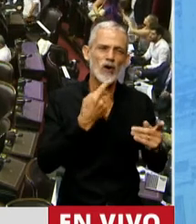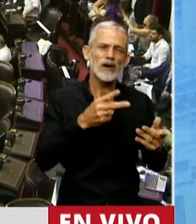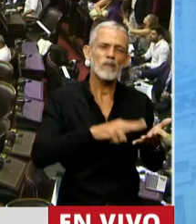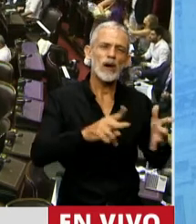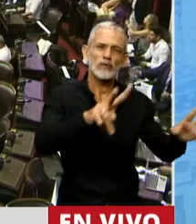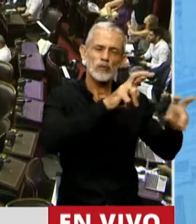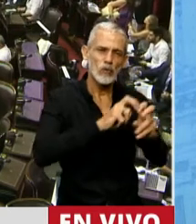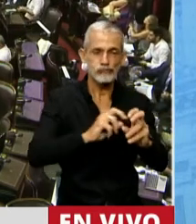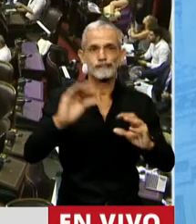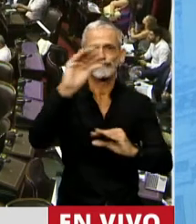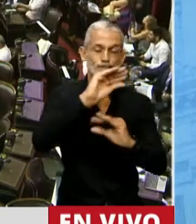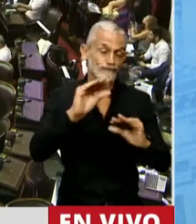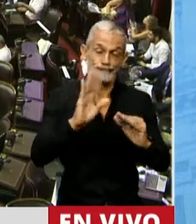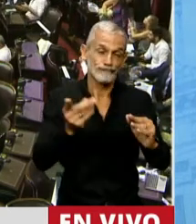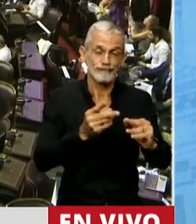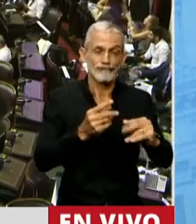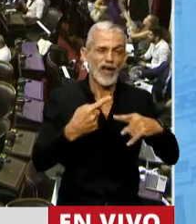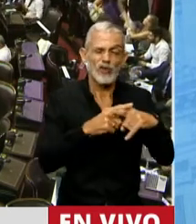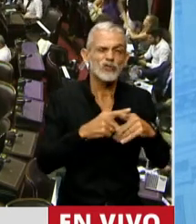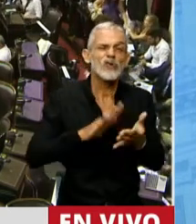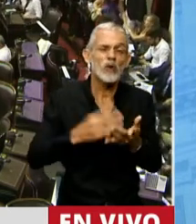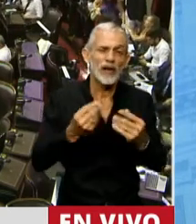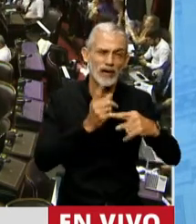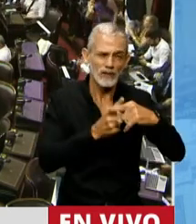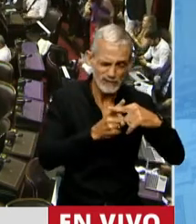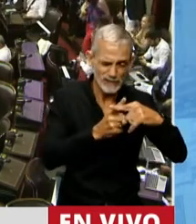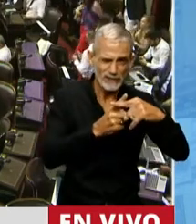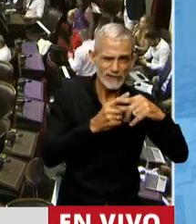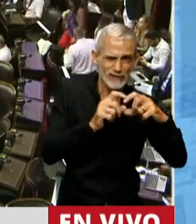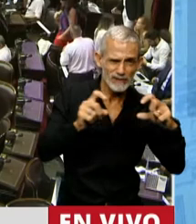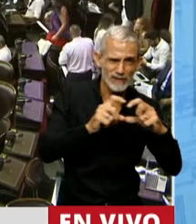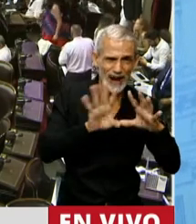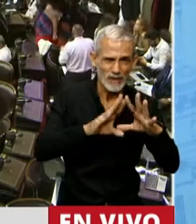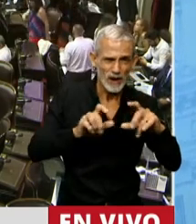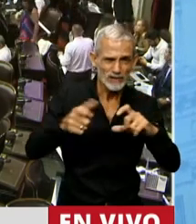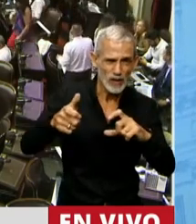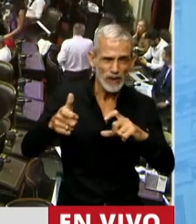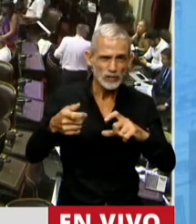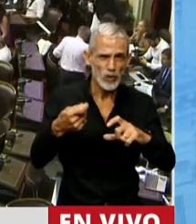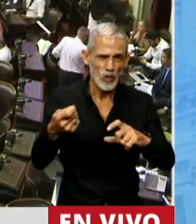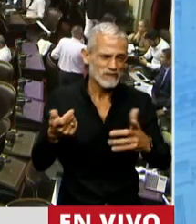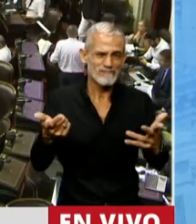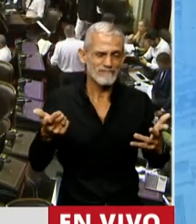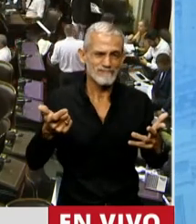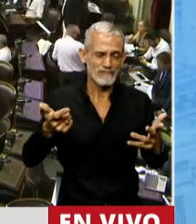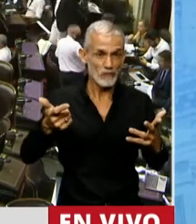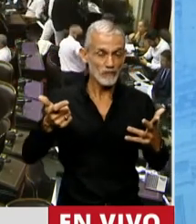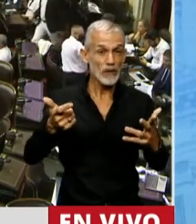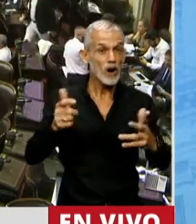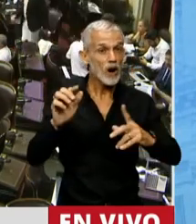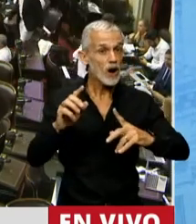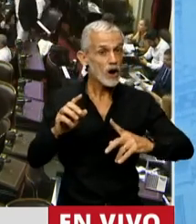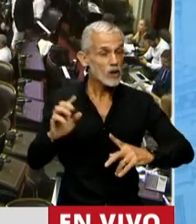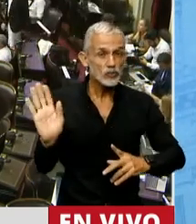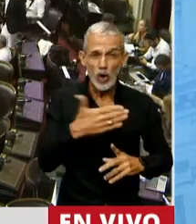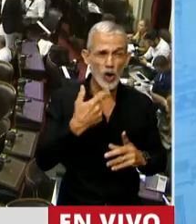esto se vuelve una discusión de una fórmula. Claro que sí. Pero no muchas voces han dicho que lo